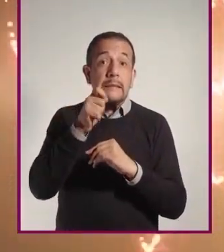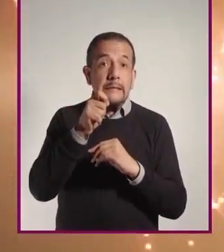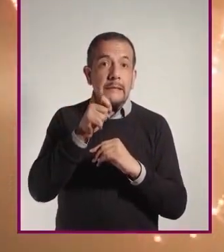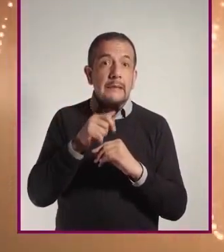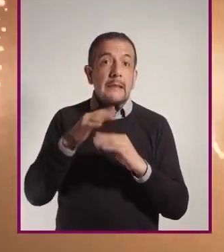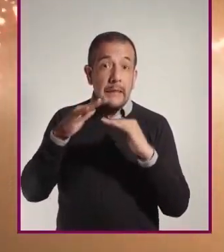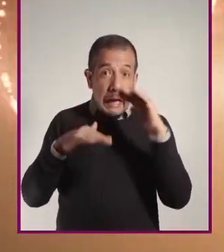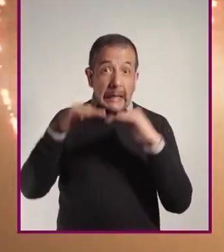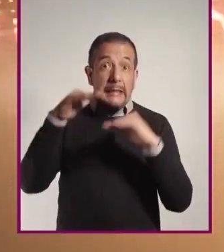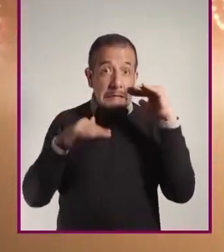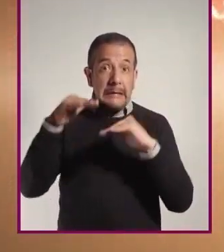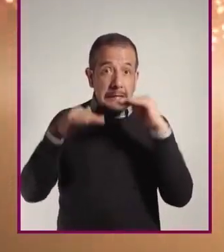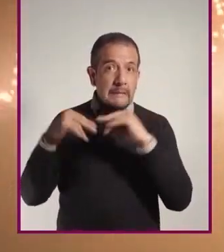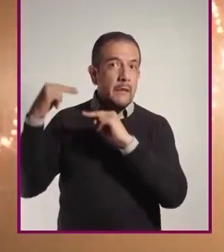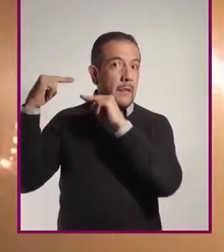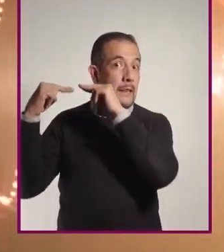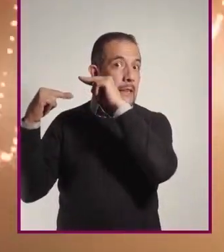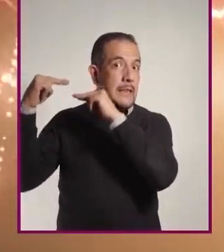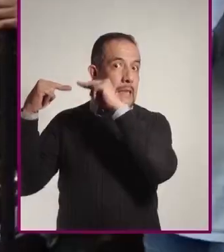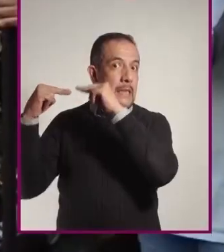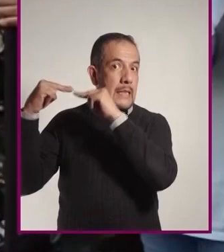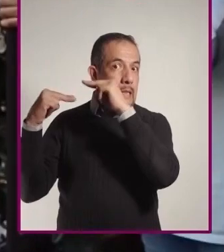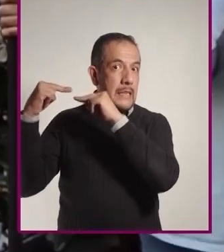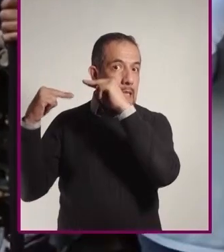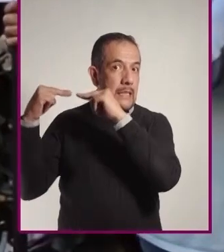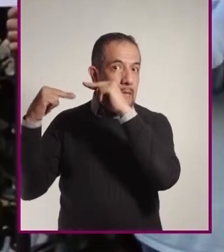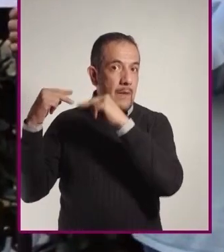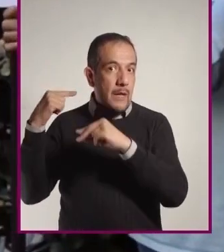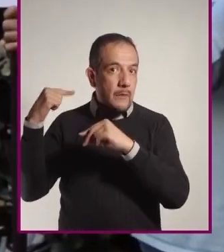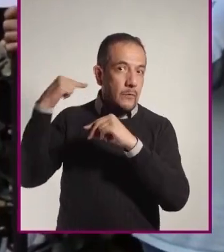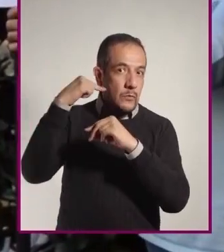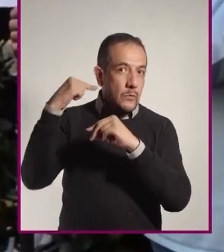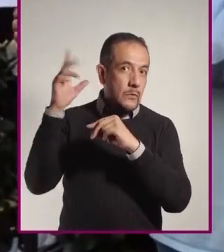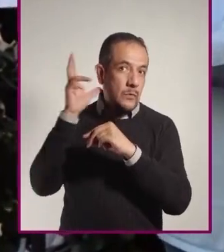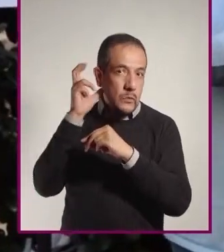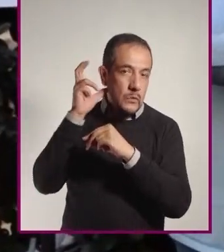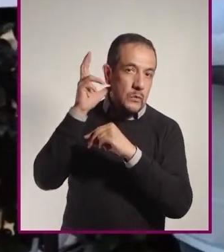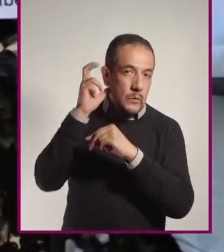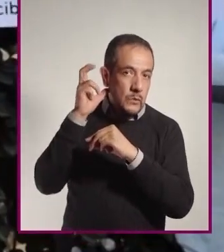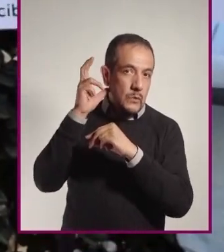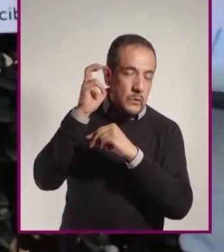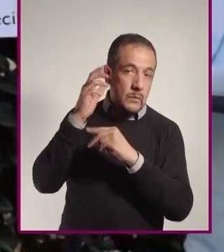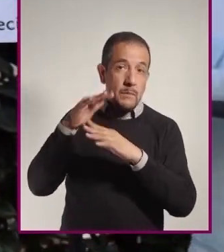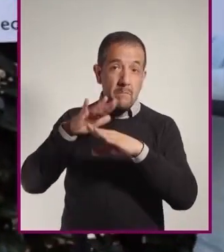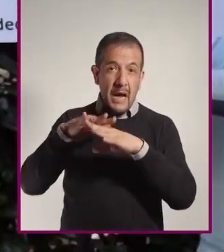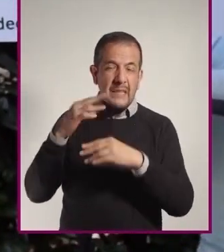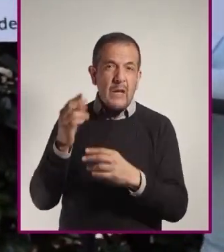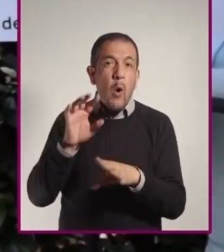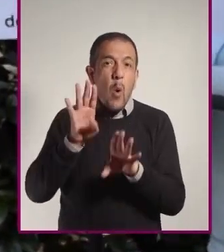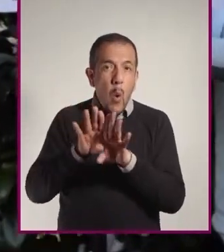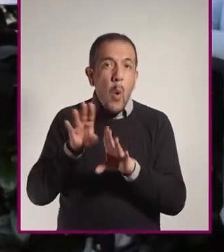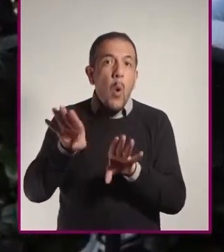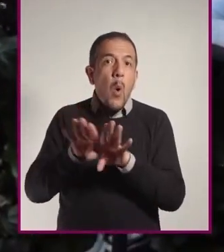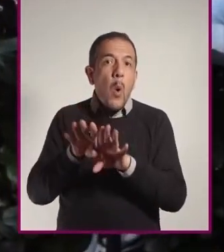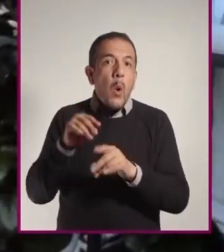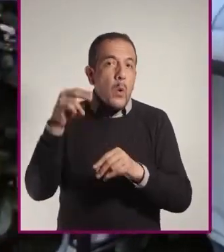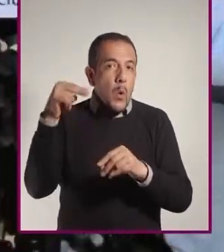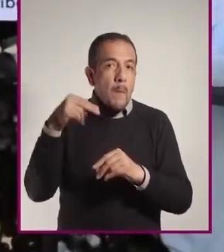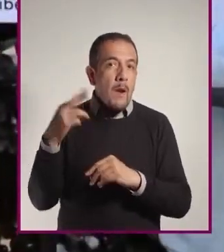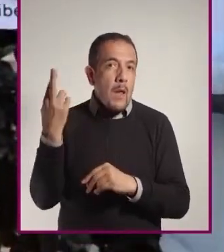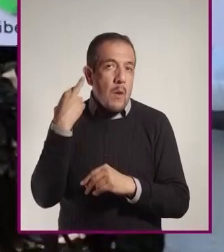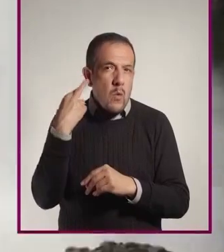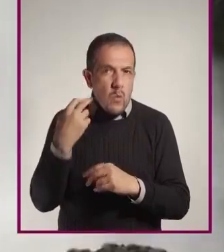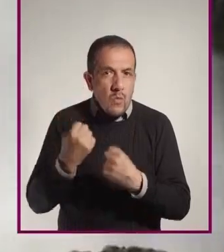de decibeles, es decir, de mayor presión sonora o, lisa y llanamente, ruidos más fuertes.